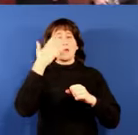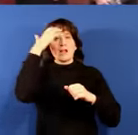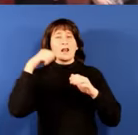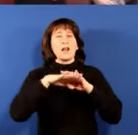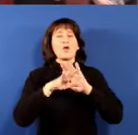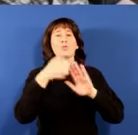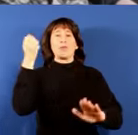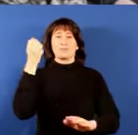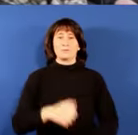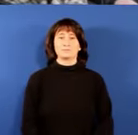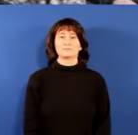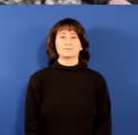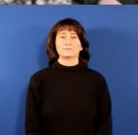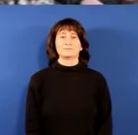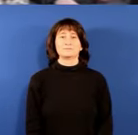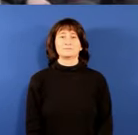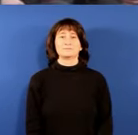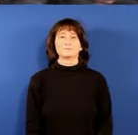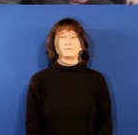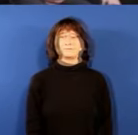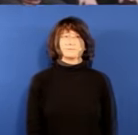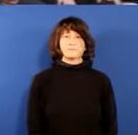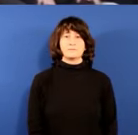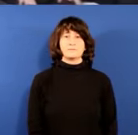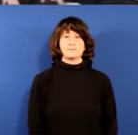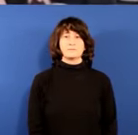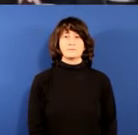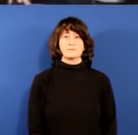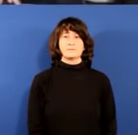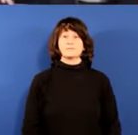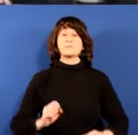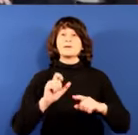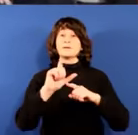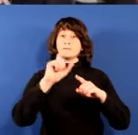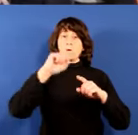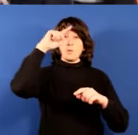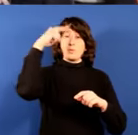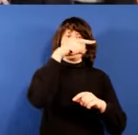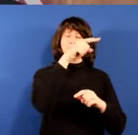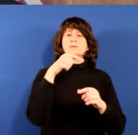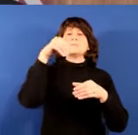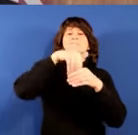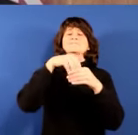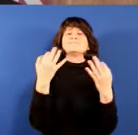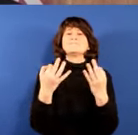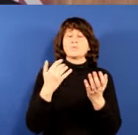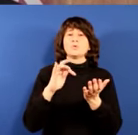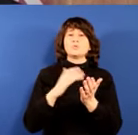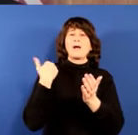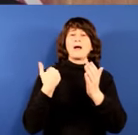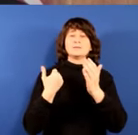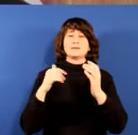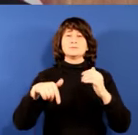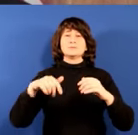1937-2012, 75 años recordando, que la Diputación puso en marcha hace un año. Zerutik Sua Dator es un proyecto colectivo y